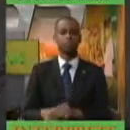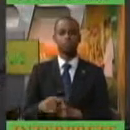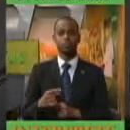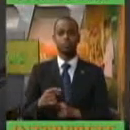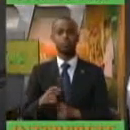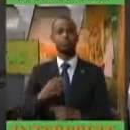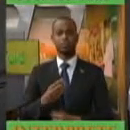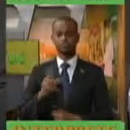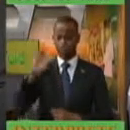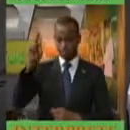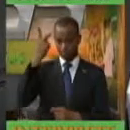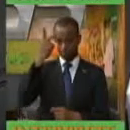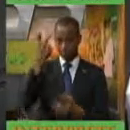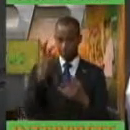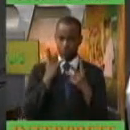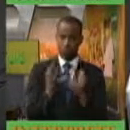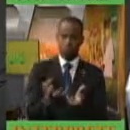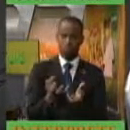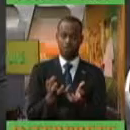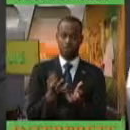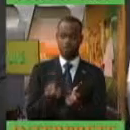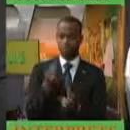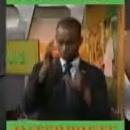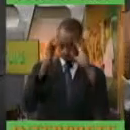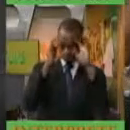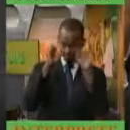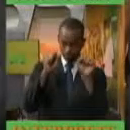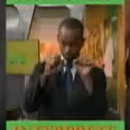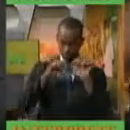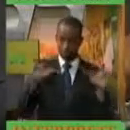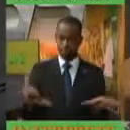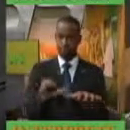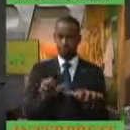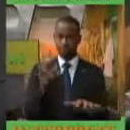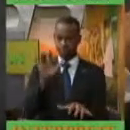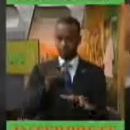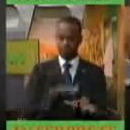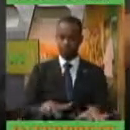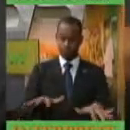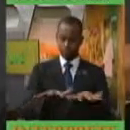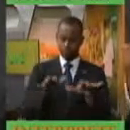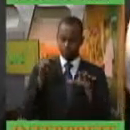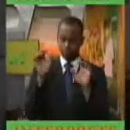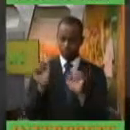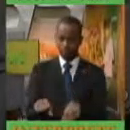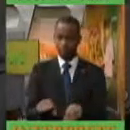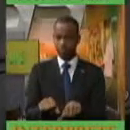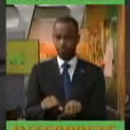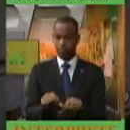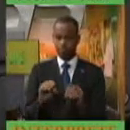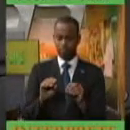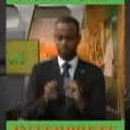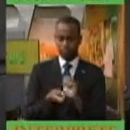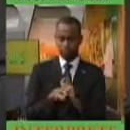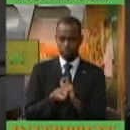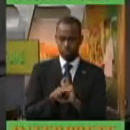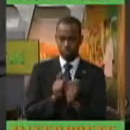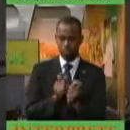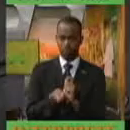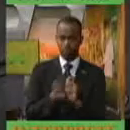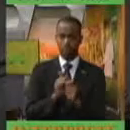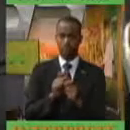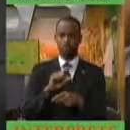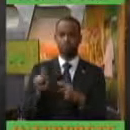Sin la alta voluntad política de un presidente, en ningún lado se puede hacer transformación